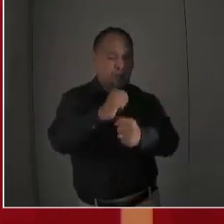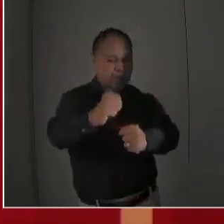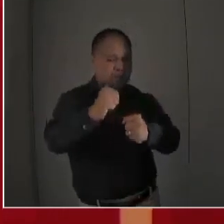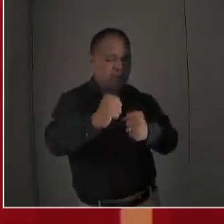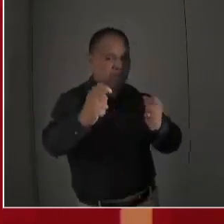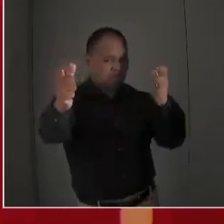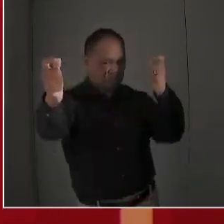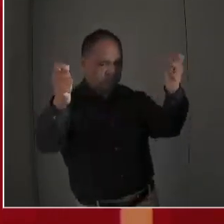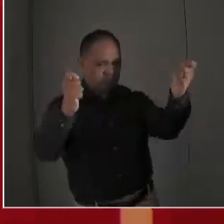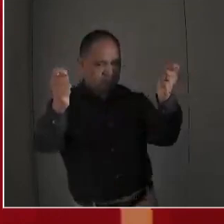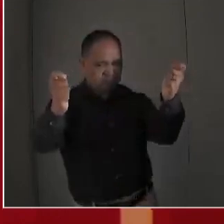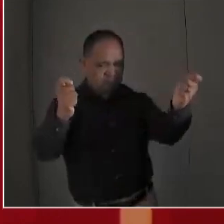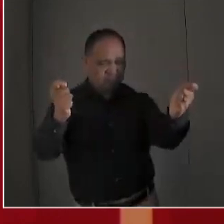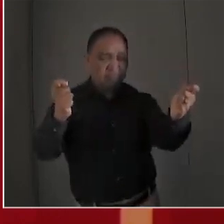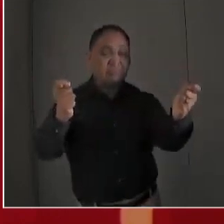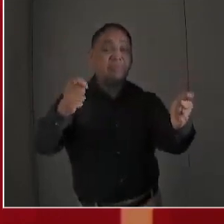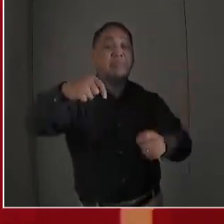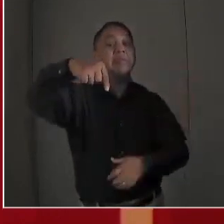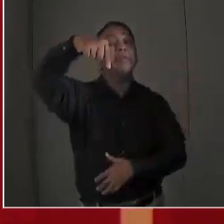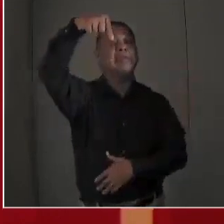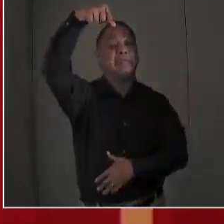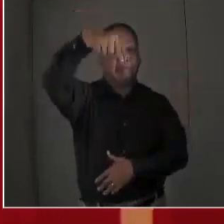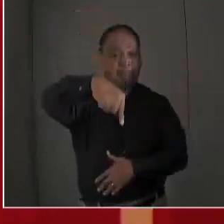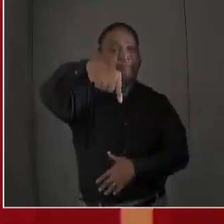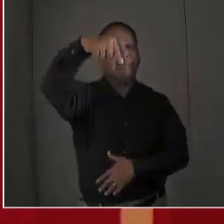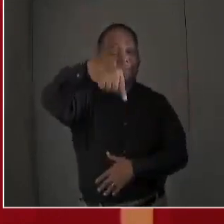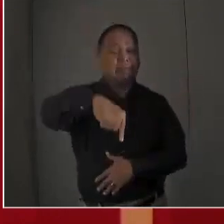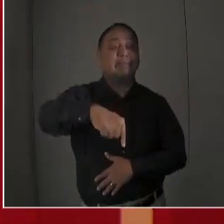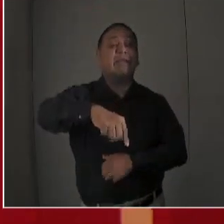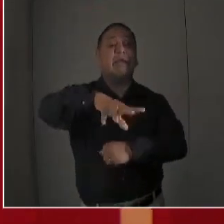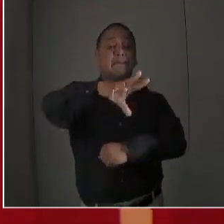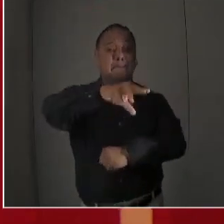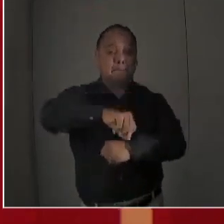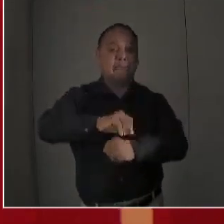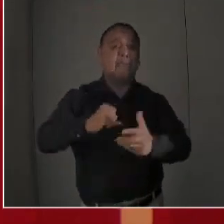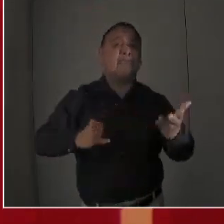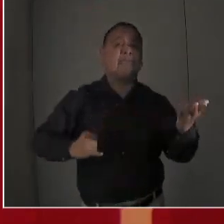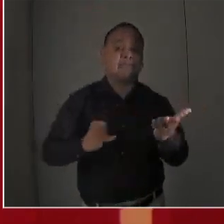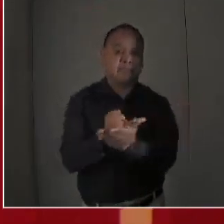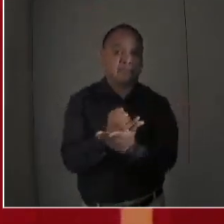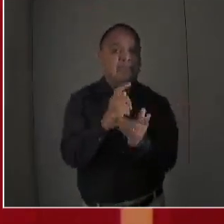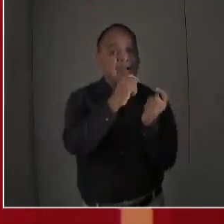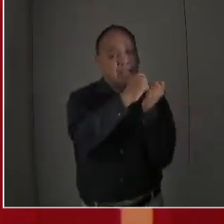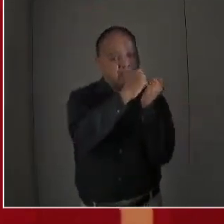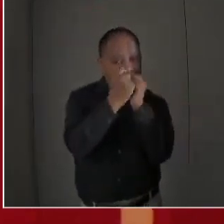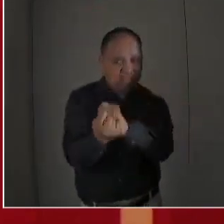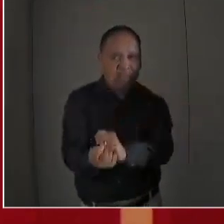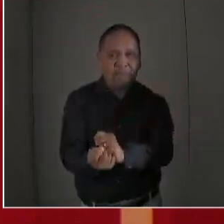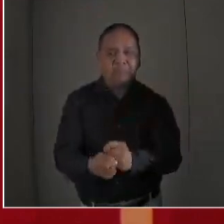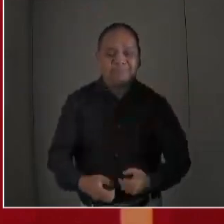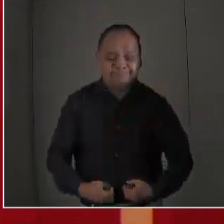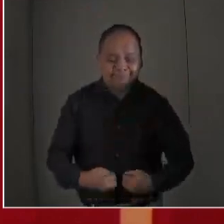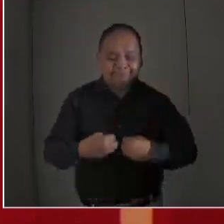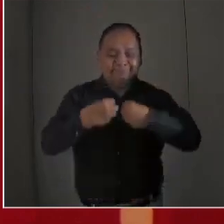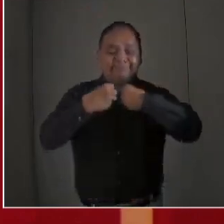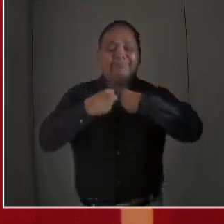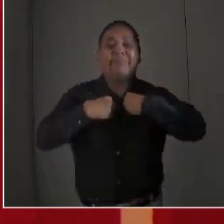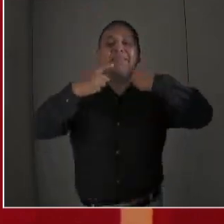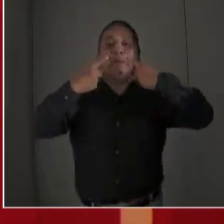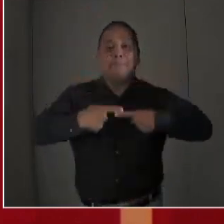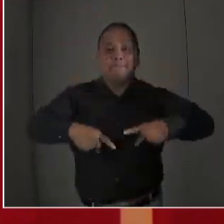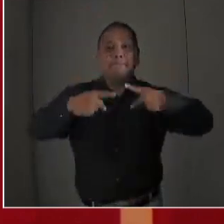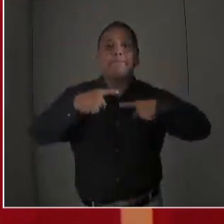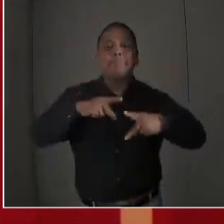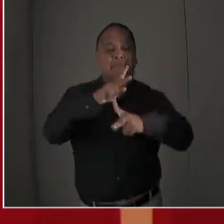y desde esa posibilidad de decidir transformar la vida de las personas. Y